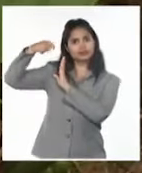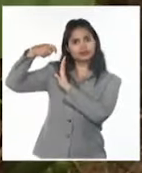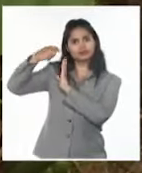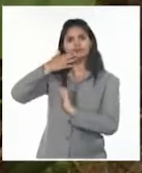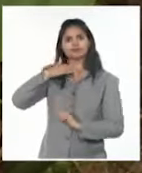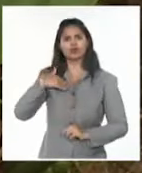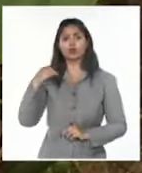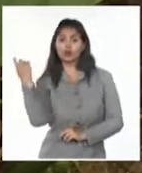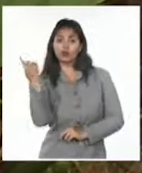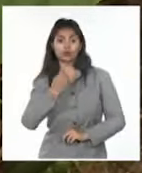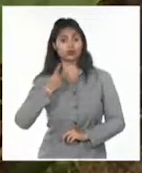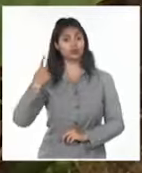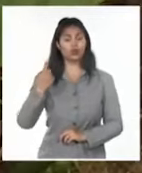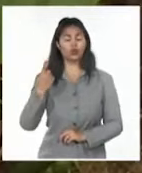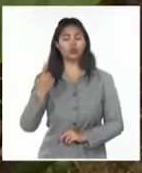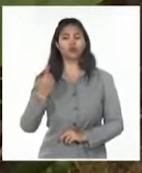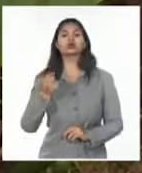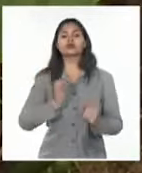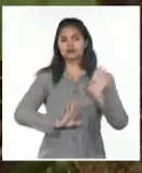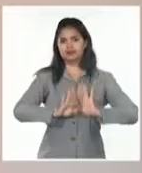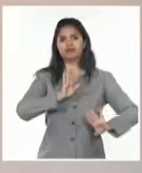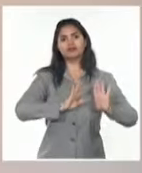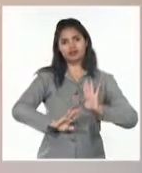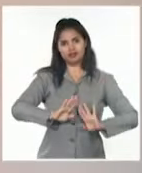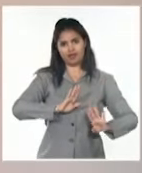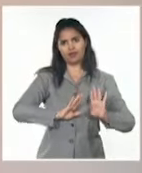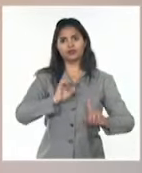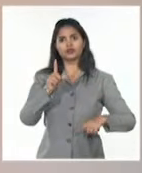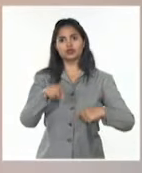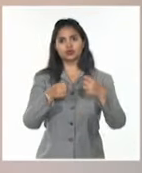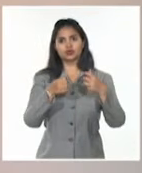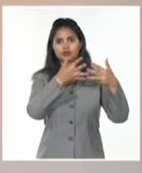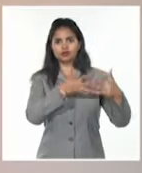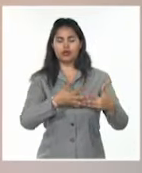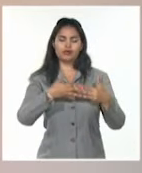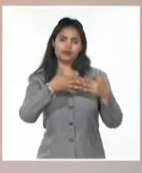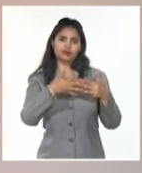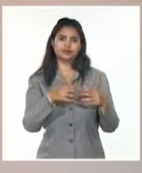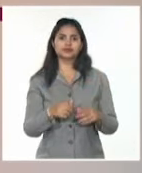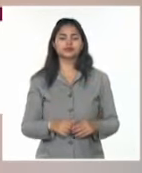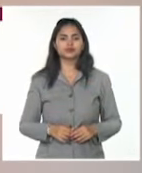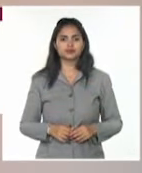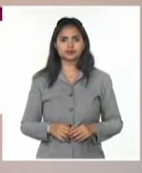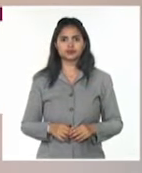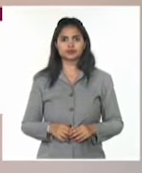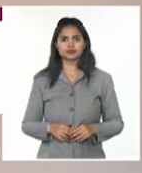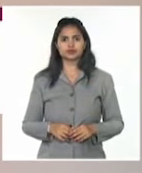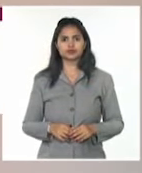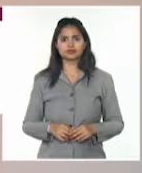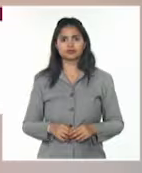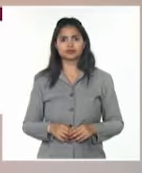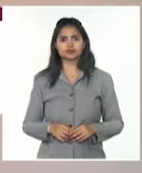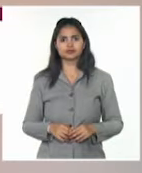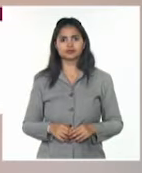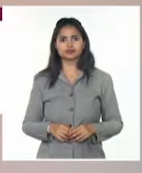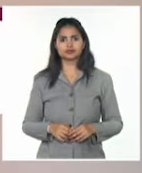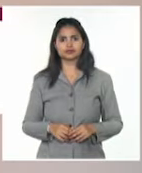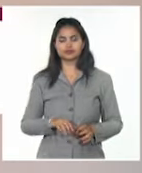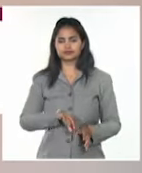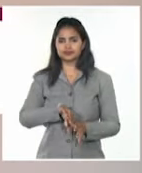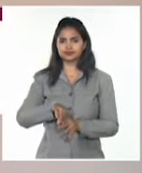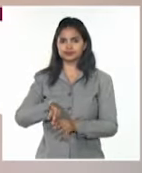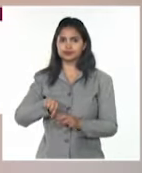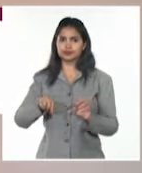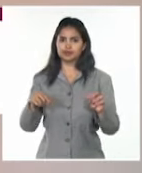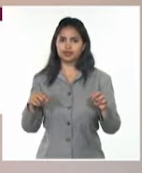todos nos defendíamos el enemigo esta serie es un punto referente Inevitable cuando se hable